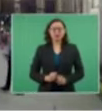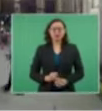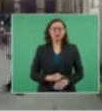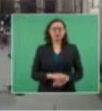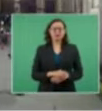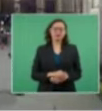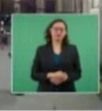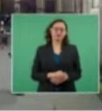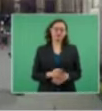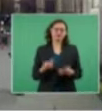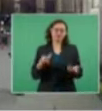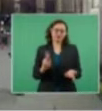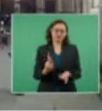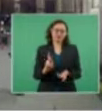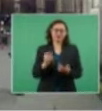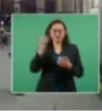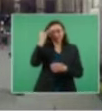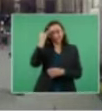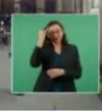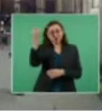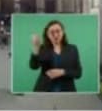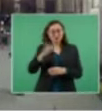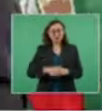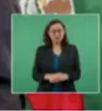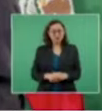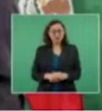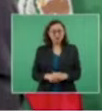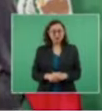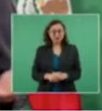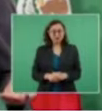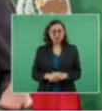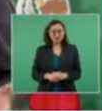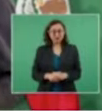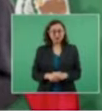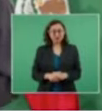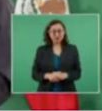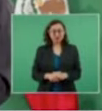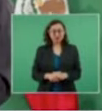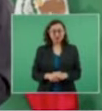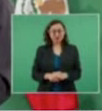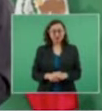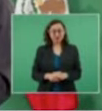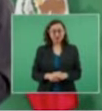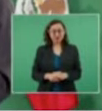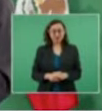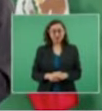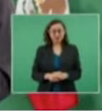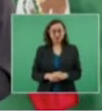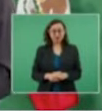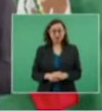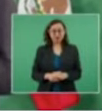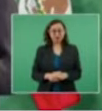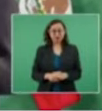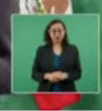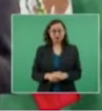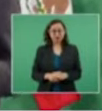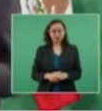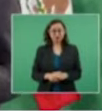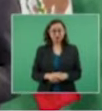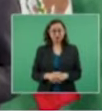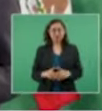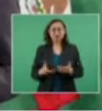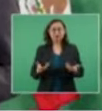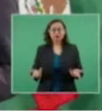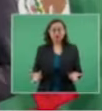lo regule la misma prensa vía la difusión de otros escritos o comunicaciones. Si existen calumnias, que los castiguen las leyes. O si